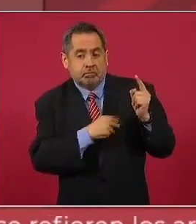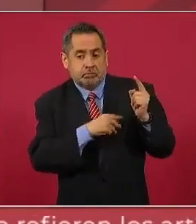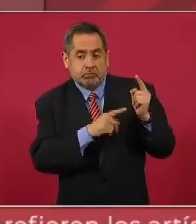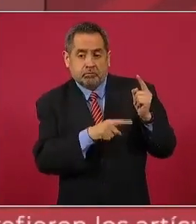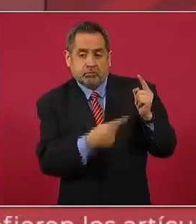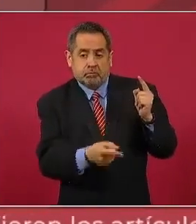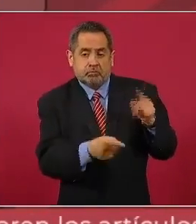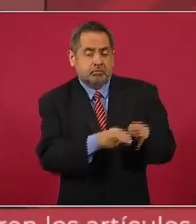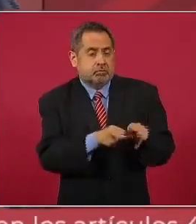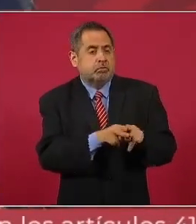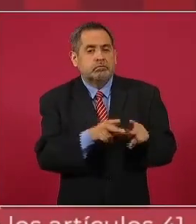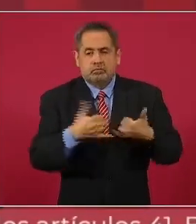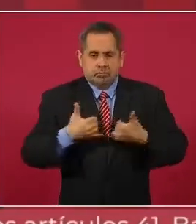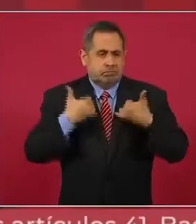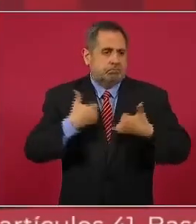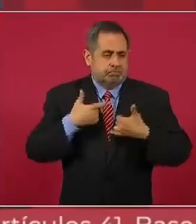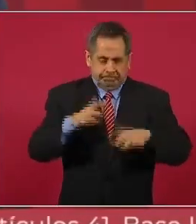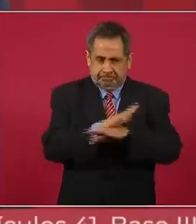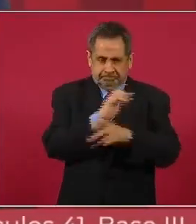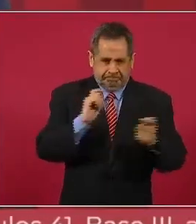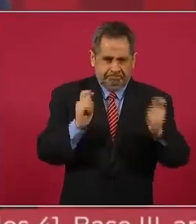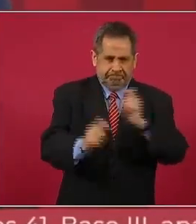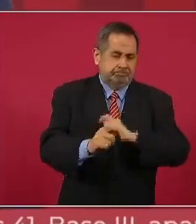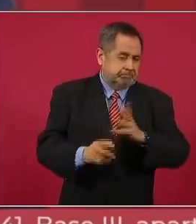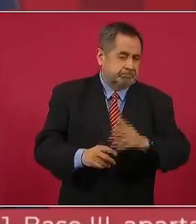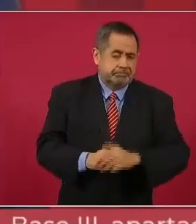pensando en los jóvenes, aún